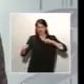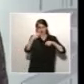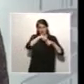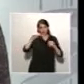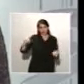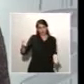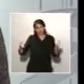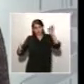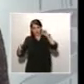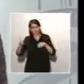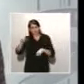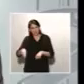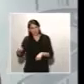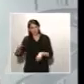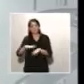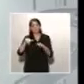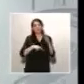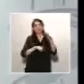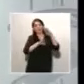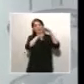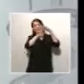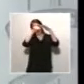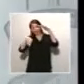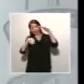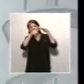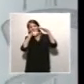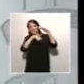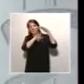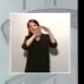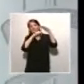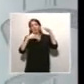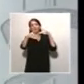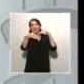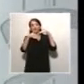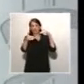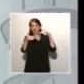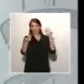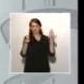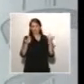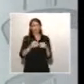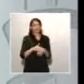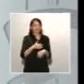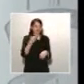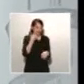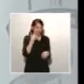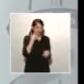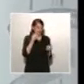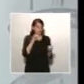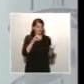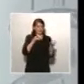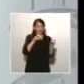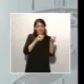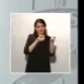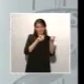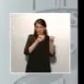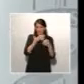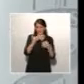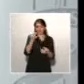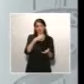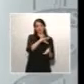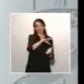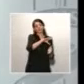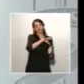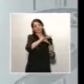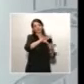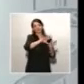Sí, las cifras de una manera bruta hay que saber interpretarlas. Como